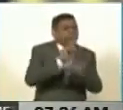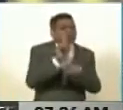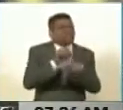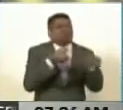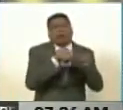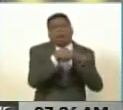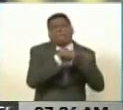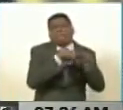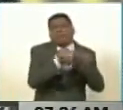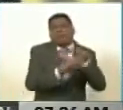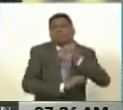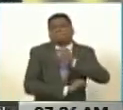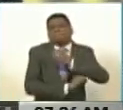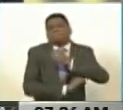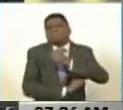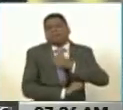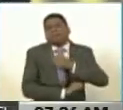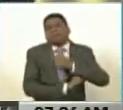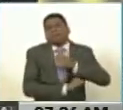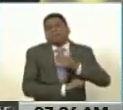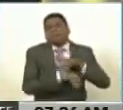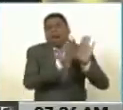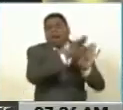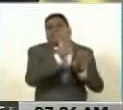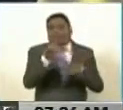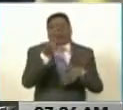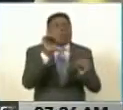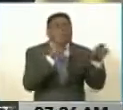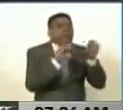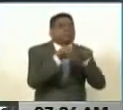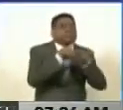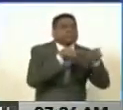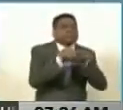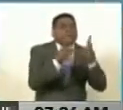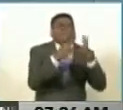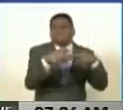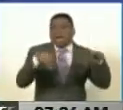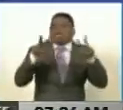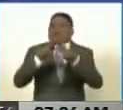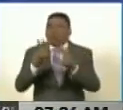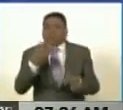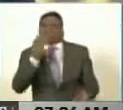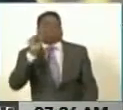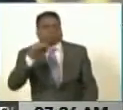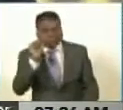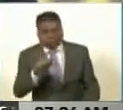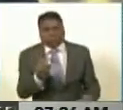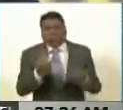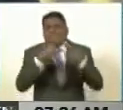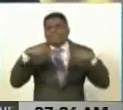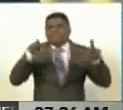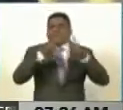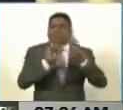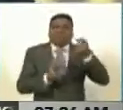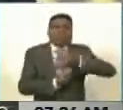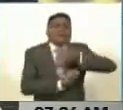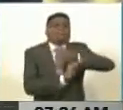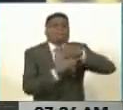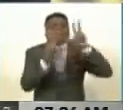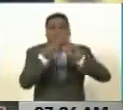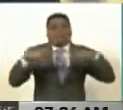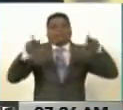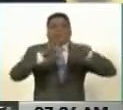tú tienes que apoyar y cuestionar qué. Yo pienso apoyar valores, valores de la democracia, de la paz, de la